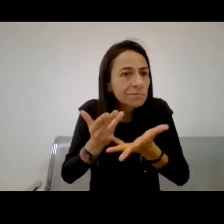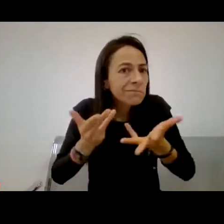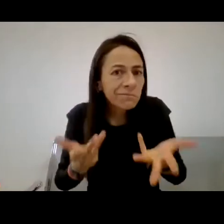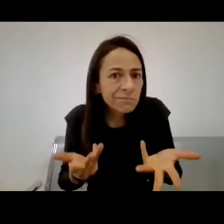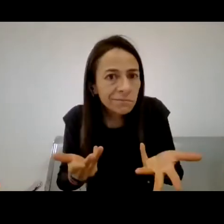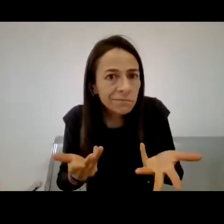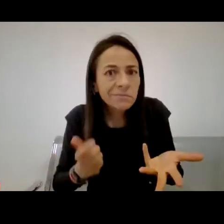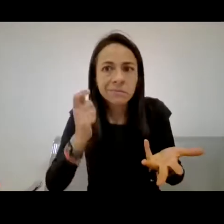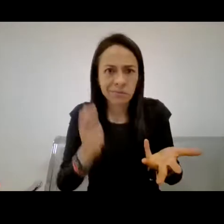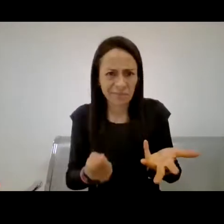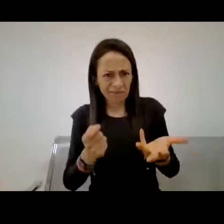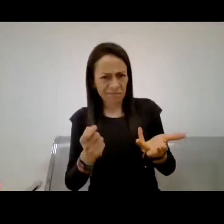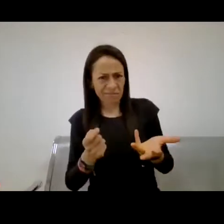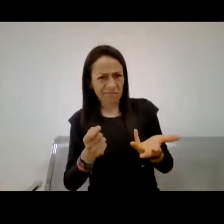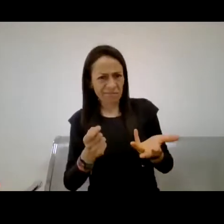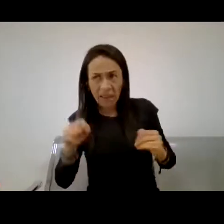es una incongruencia.